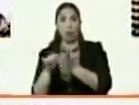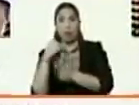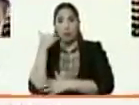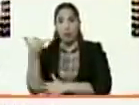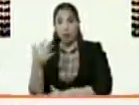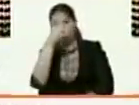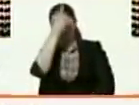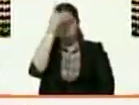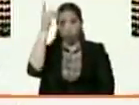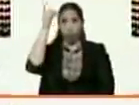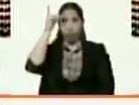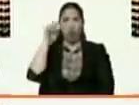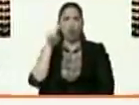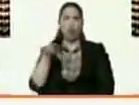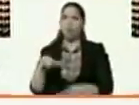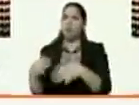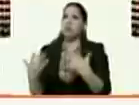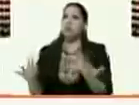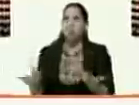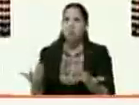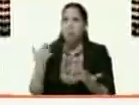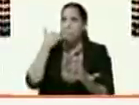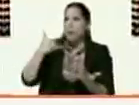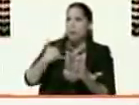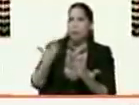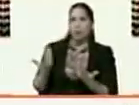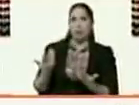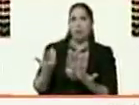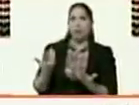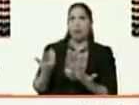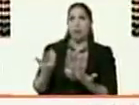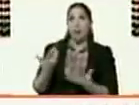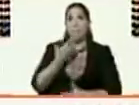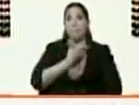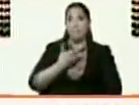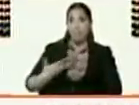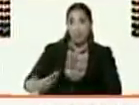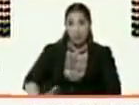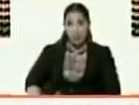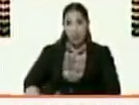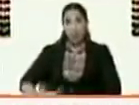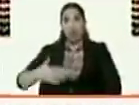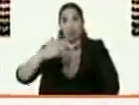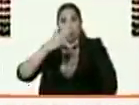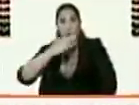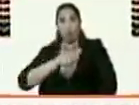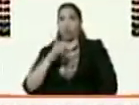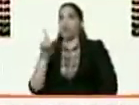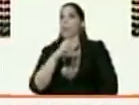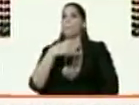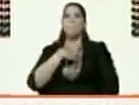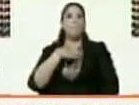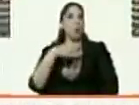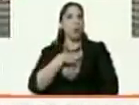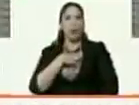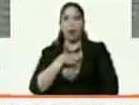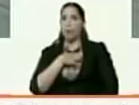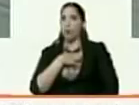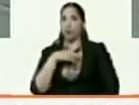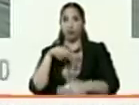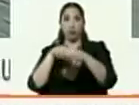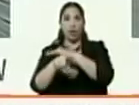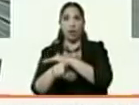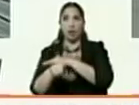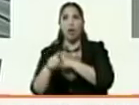Diosdado, ¿y tú qué vas a hacer? Y me dijiste, el presidente y yo no podemos estar en el palacio. Y tú